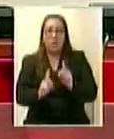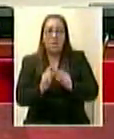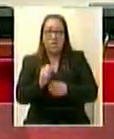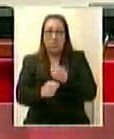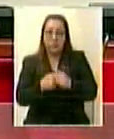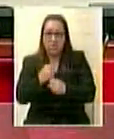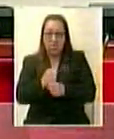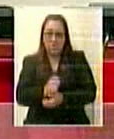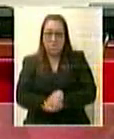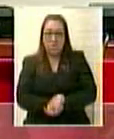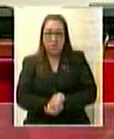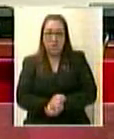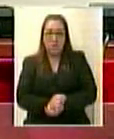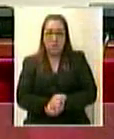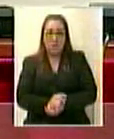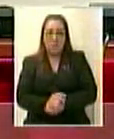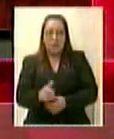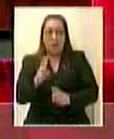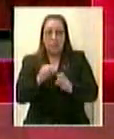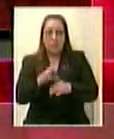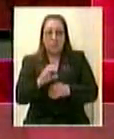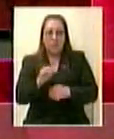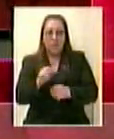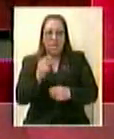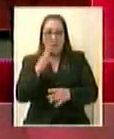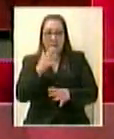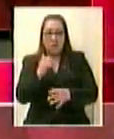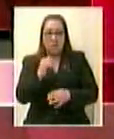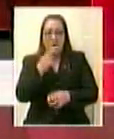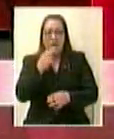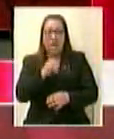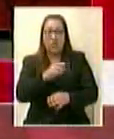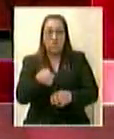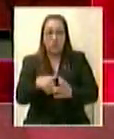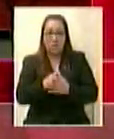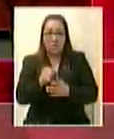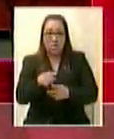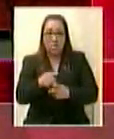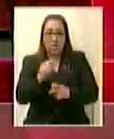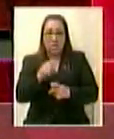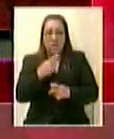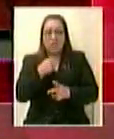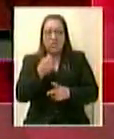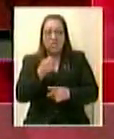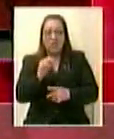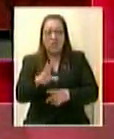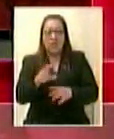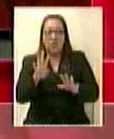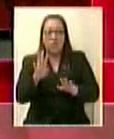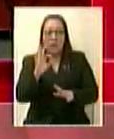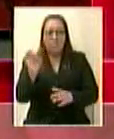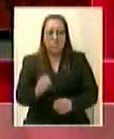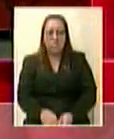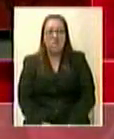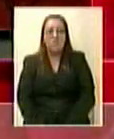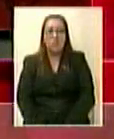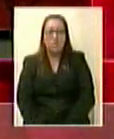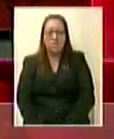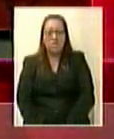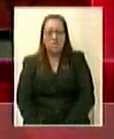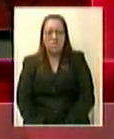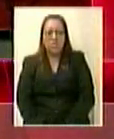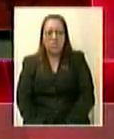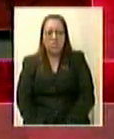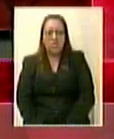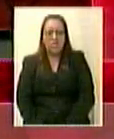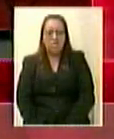Aspect, analizó todos los cereales y el promedio de azúcar en estos, dice, cereales es 39%. O sea,